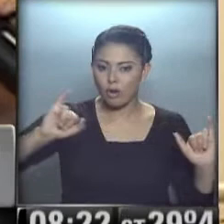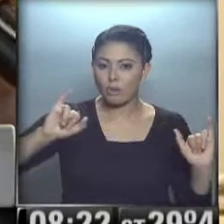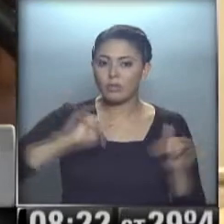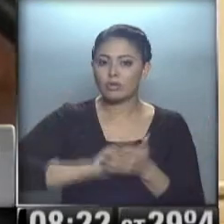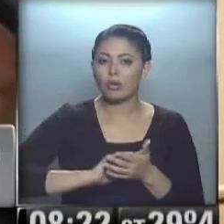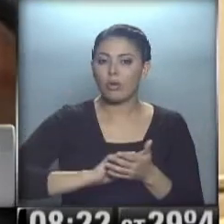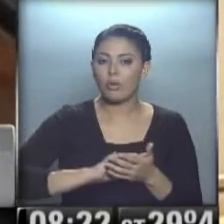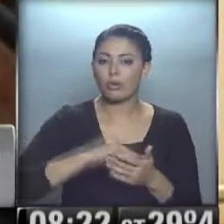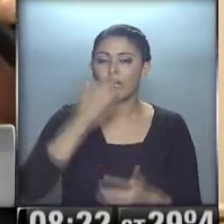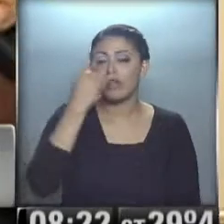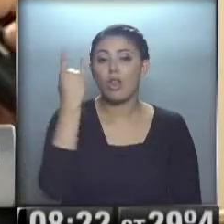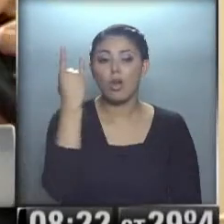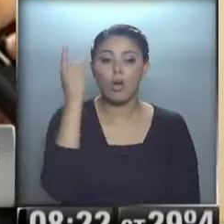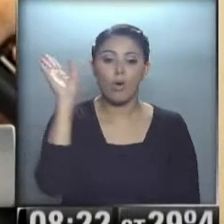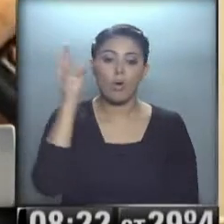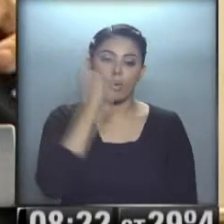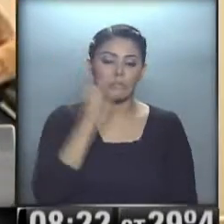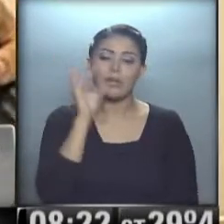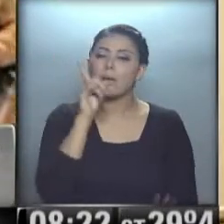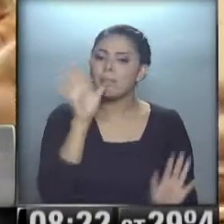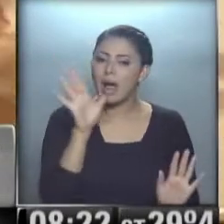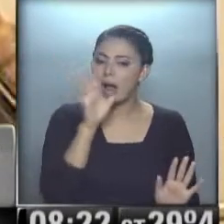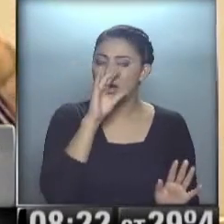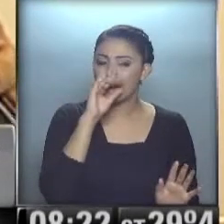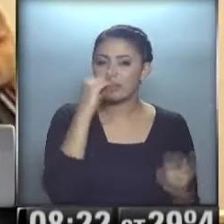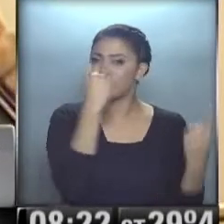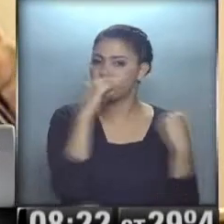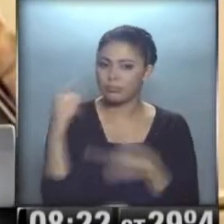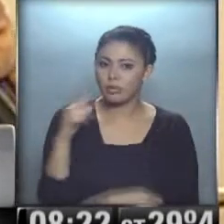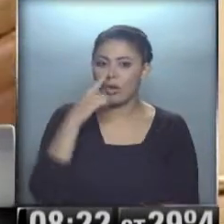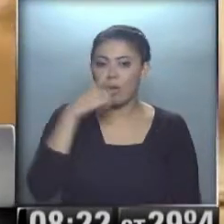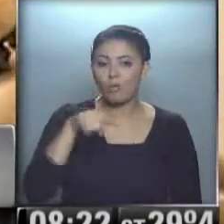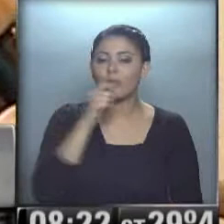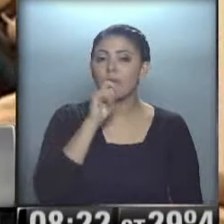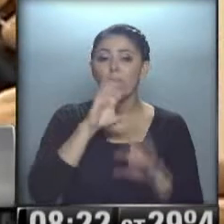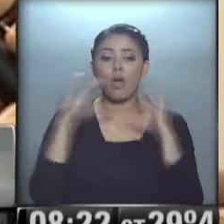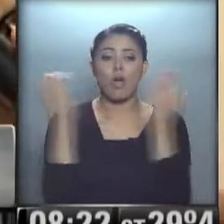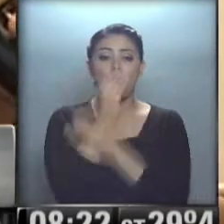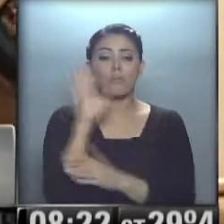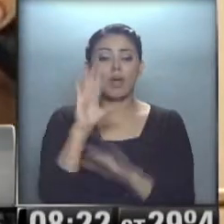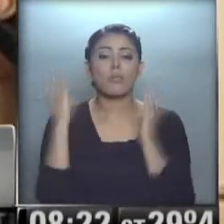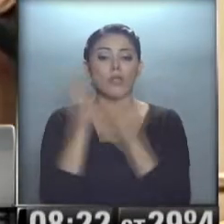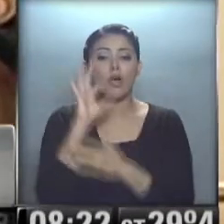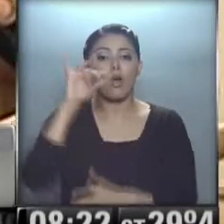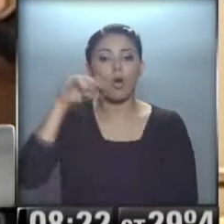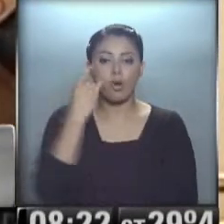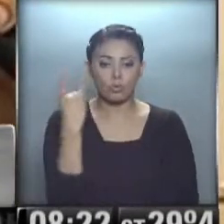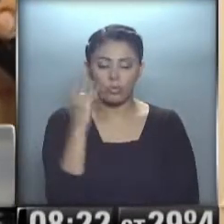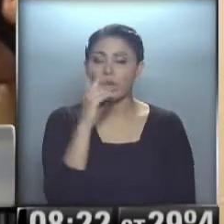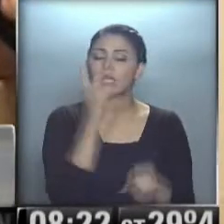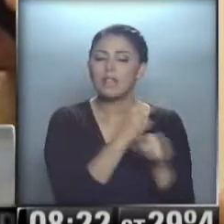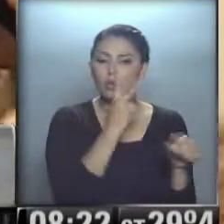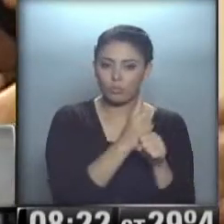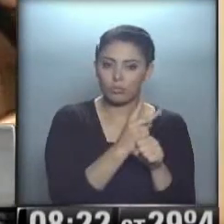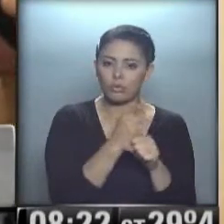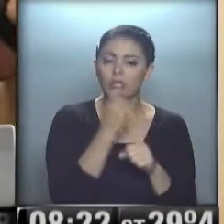Social de la UCA, que en principio parecía no estar para nada en sintonía con los últimos del Banco Mundial y las Naciones Unidas. Y en segundo